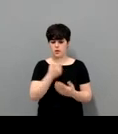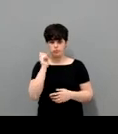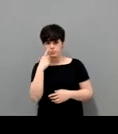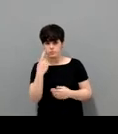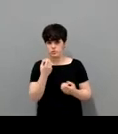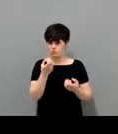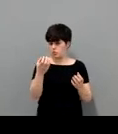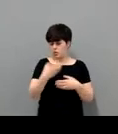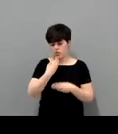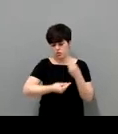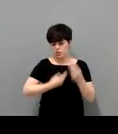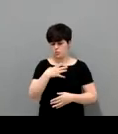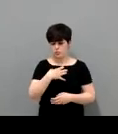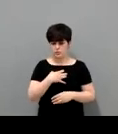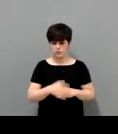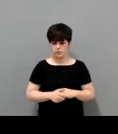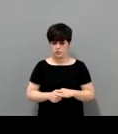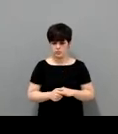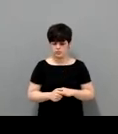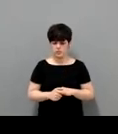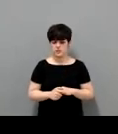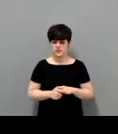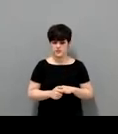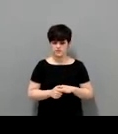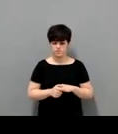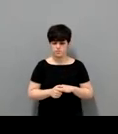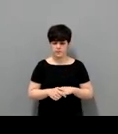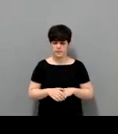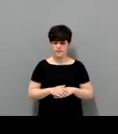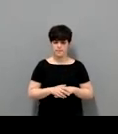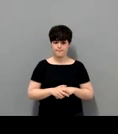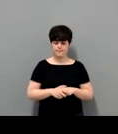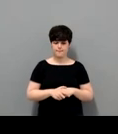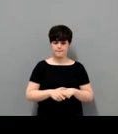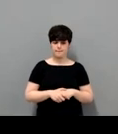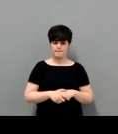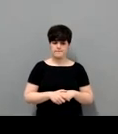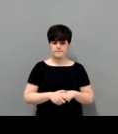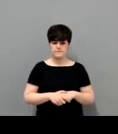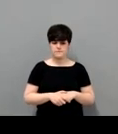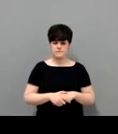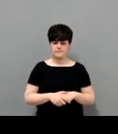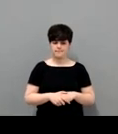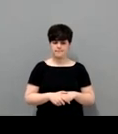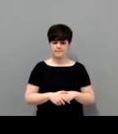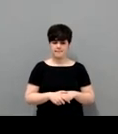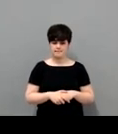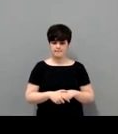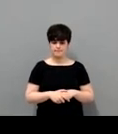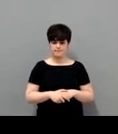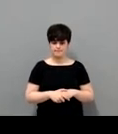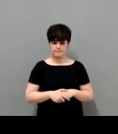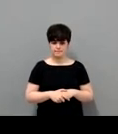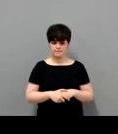Y después, tampoco podía darme tratamiento por falta de